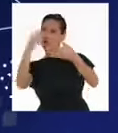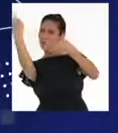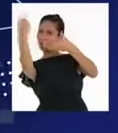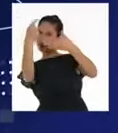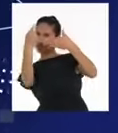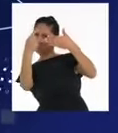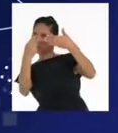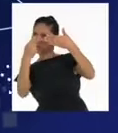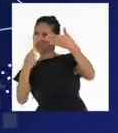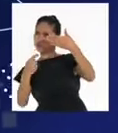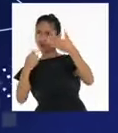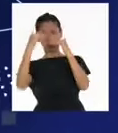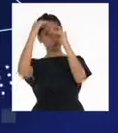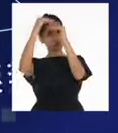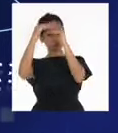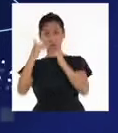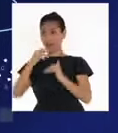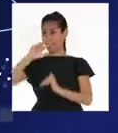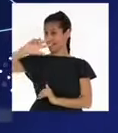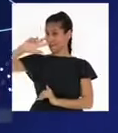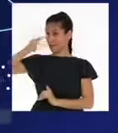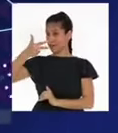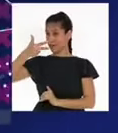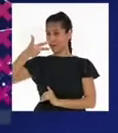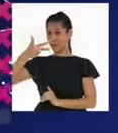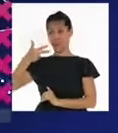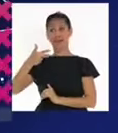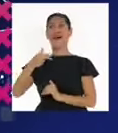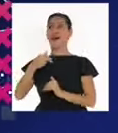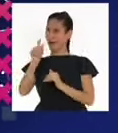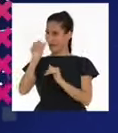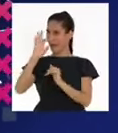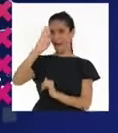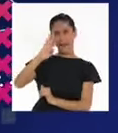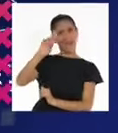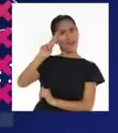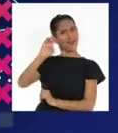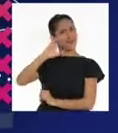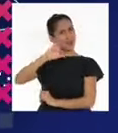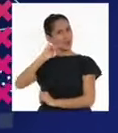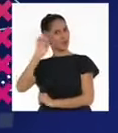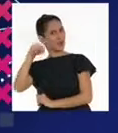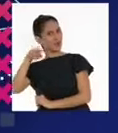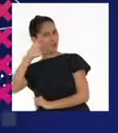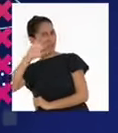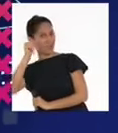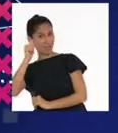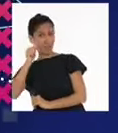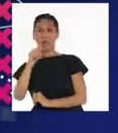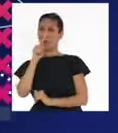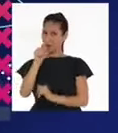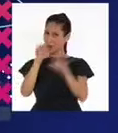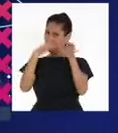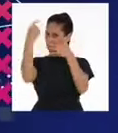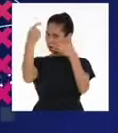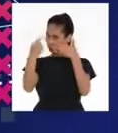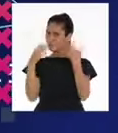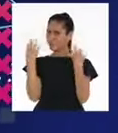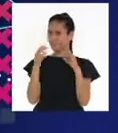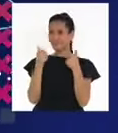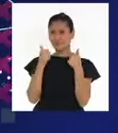En la tercera, dice frecuencia. ¡Ah! Y en la